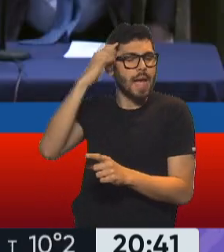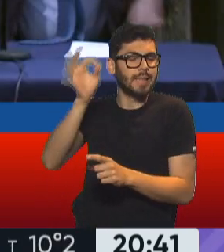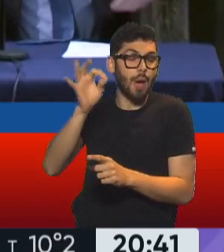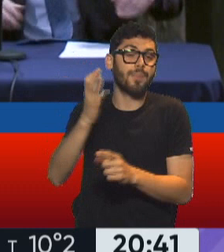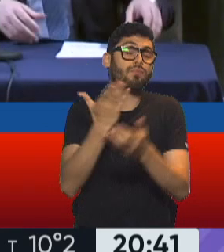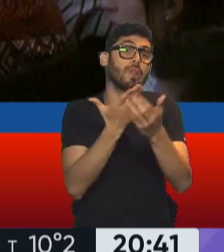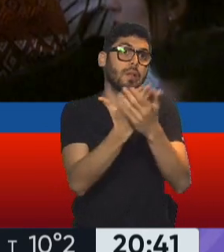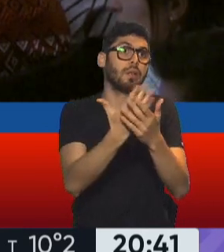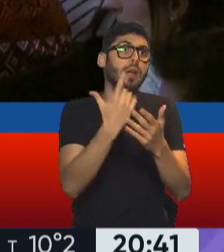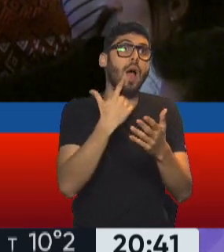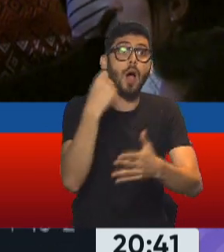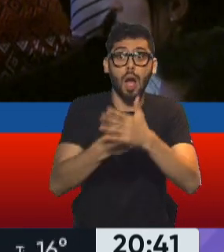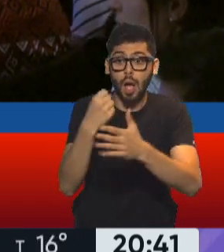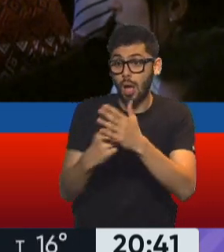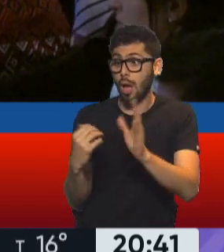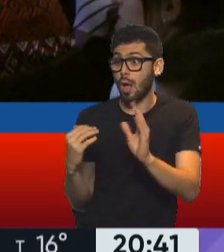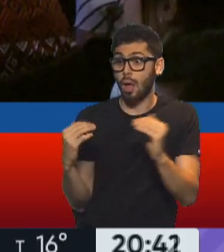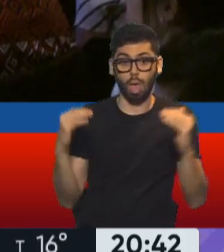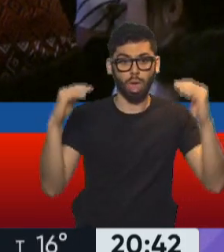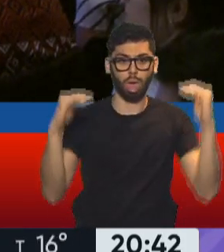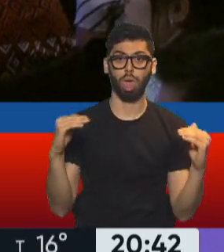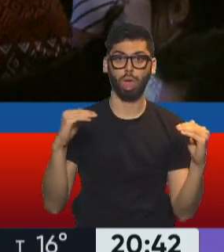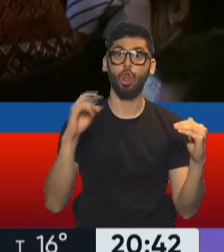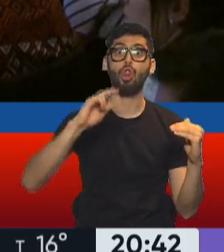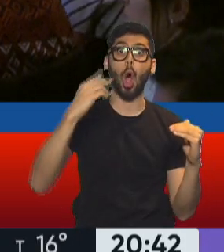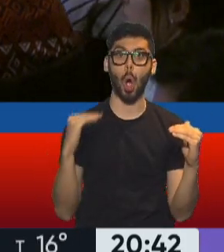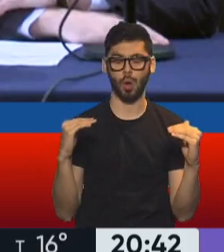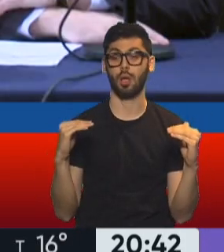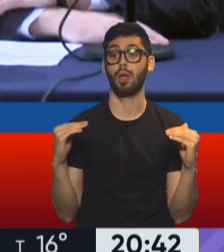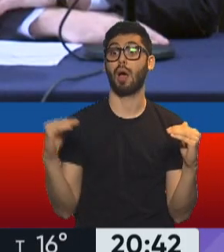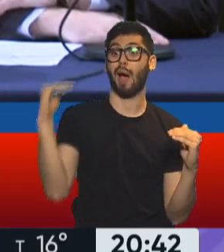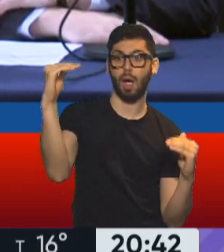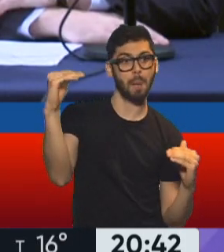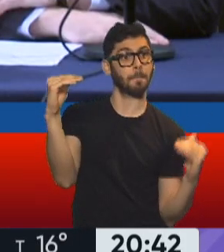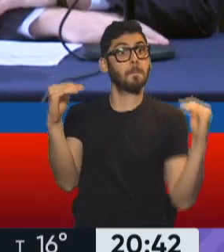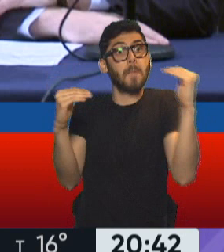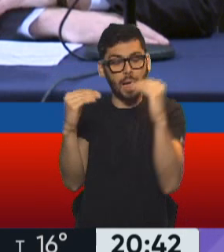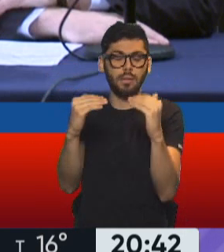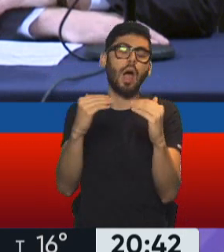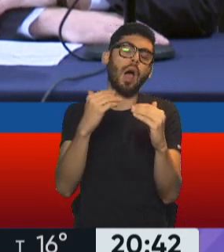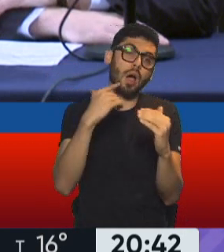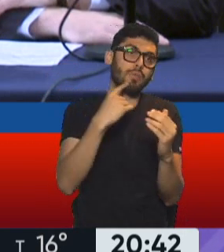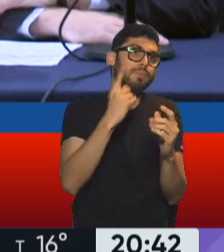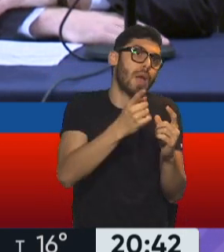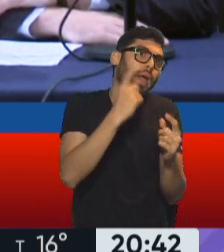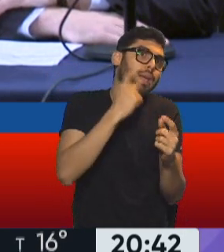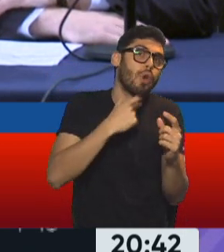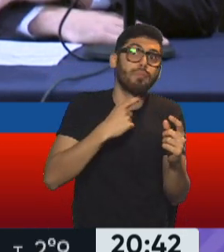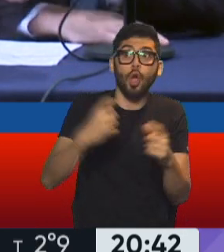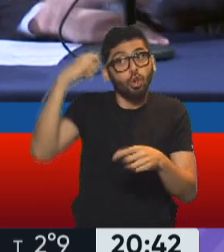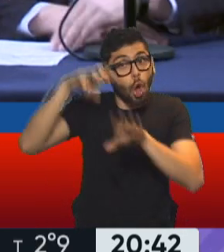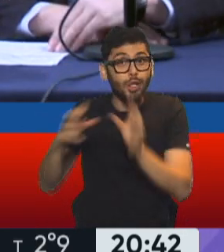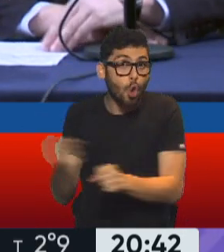eso estructuremos la devolución de un crédito que, por otra parte, no pasó por el Congreso, no cumplió, porque era un